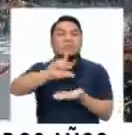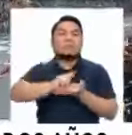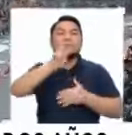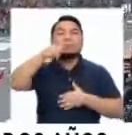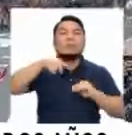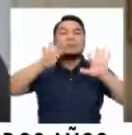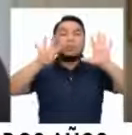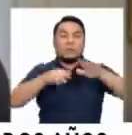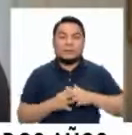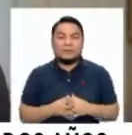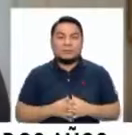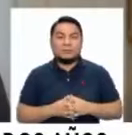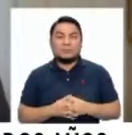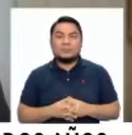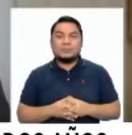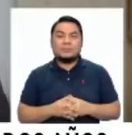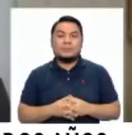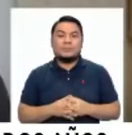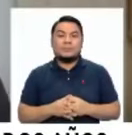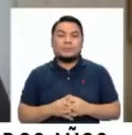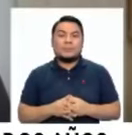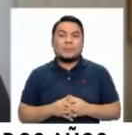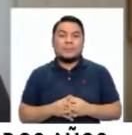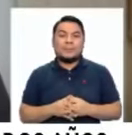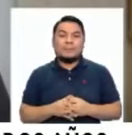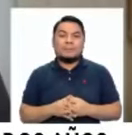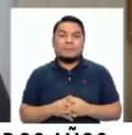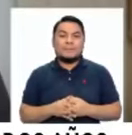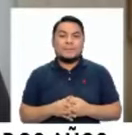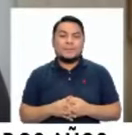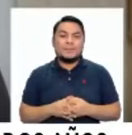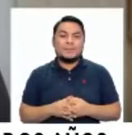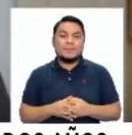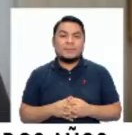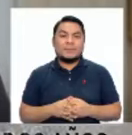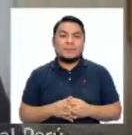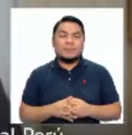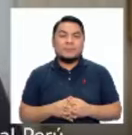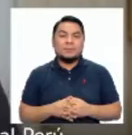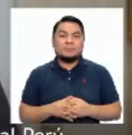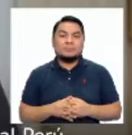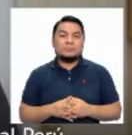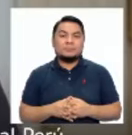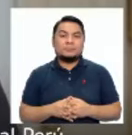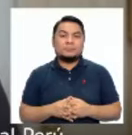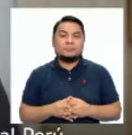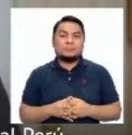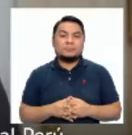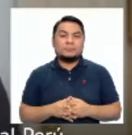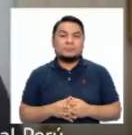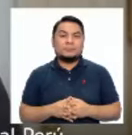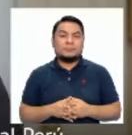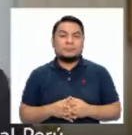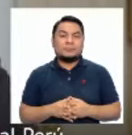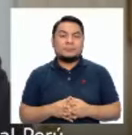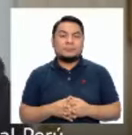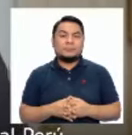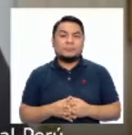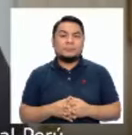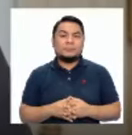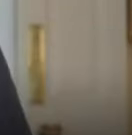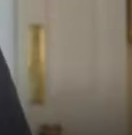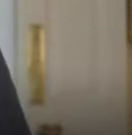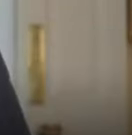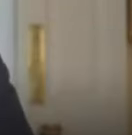2019. This agreement won't just see us repair the damage done 3.5 years ago, it will also help set